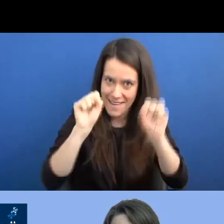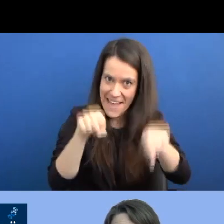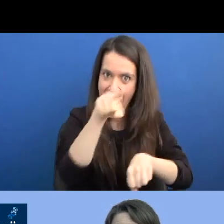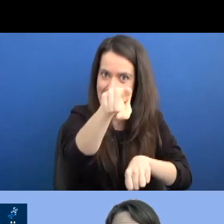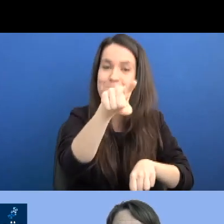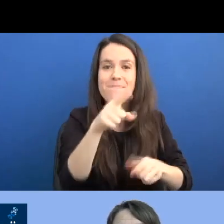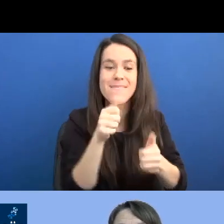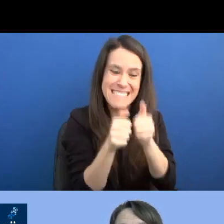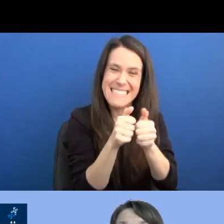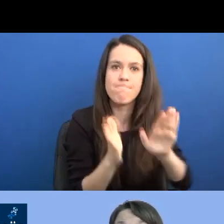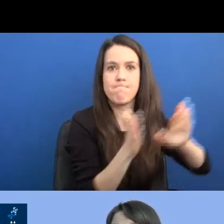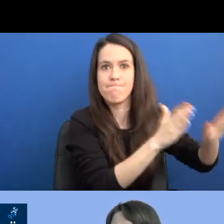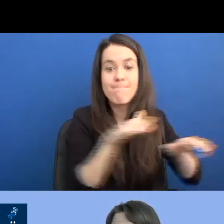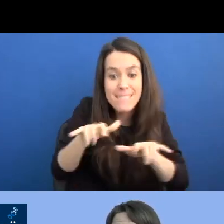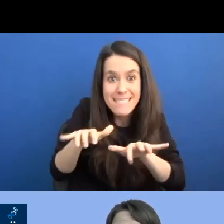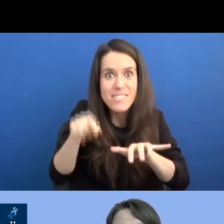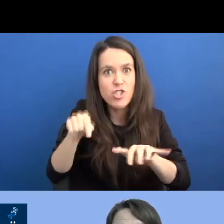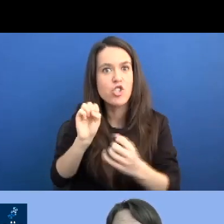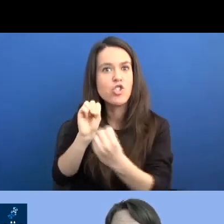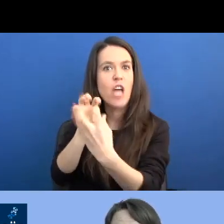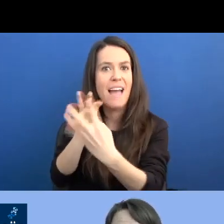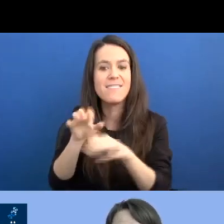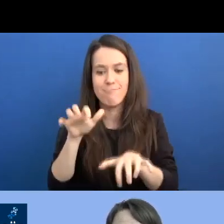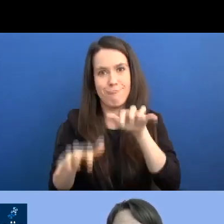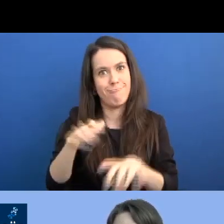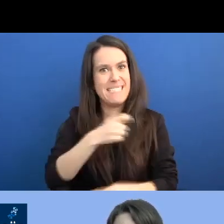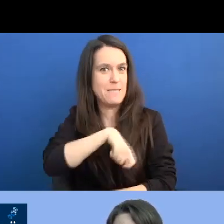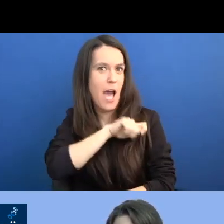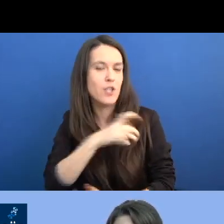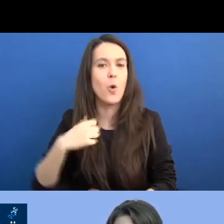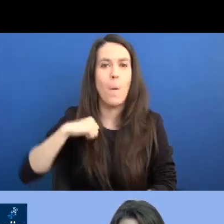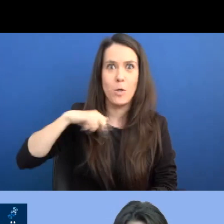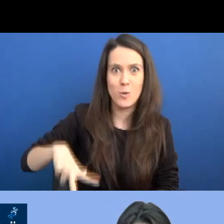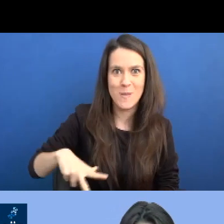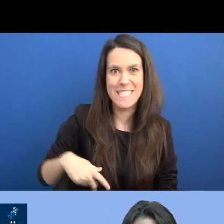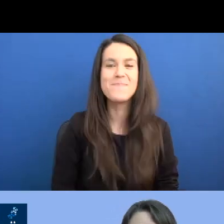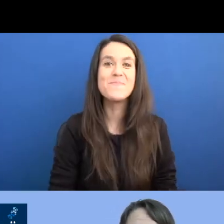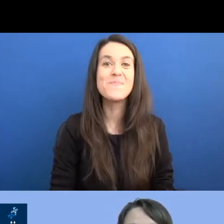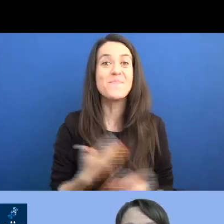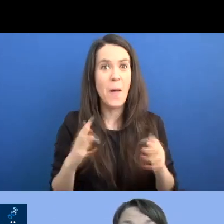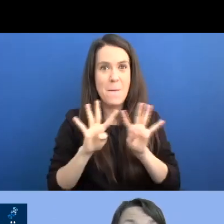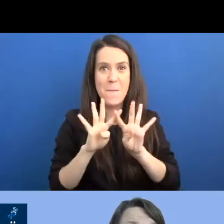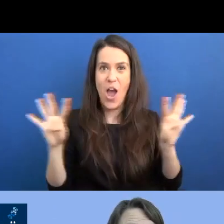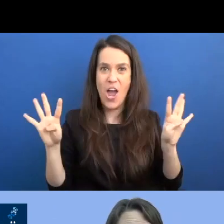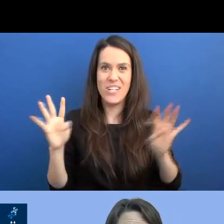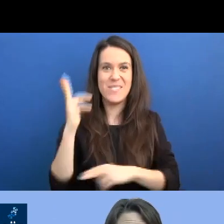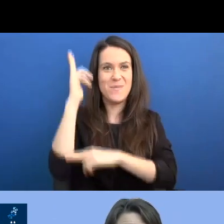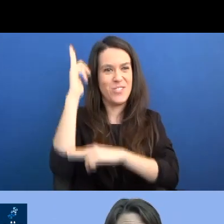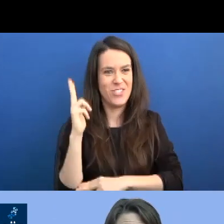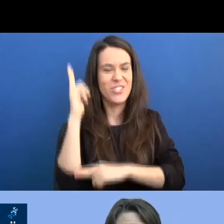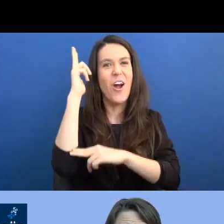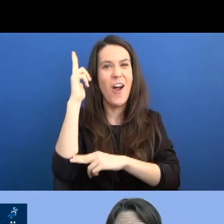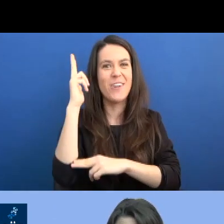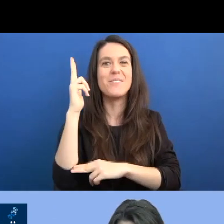el icono de preguntas y respuestas en esta plataforma. Pues vamos a empezar con nuestro panel y me da